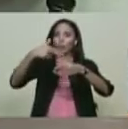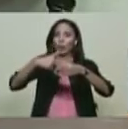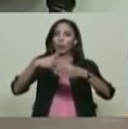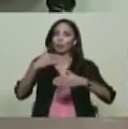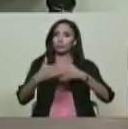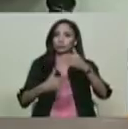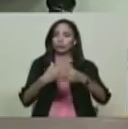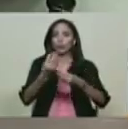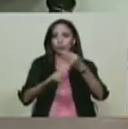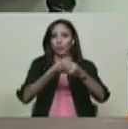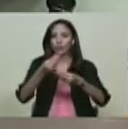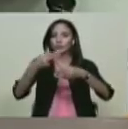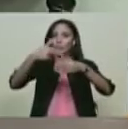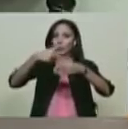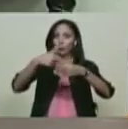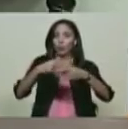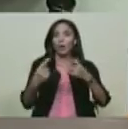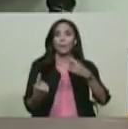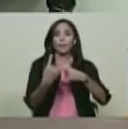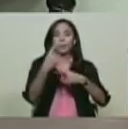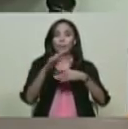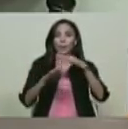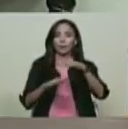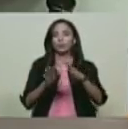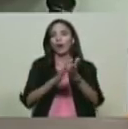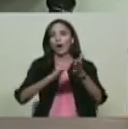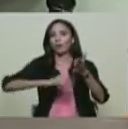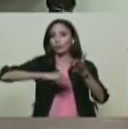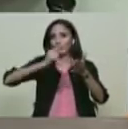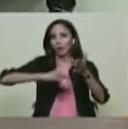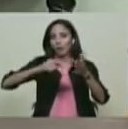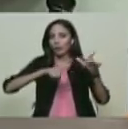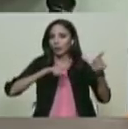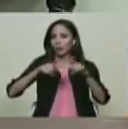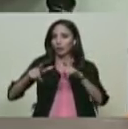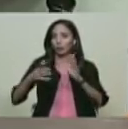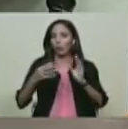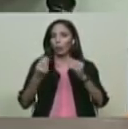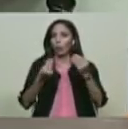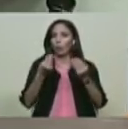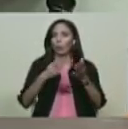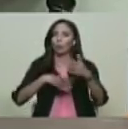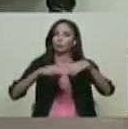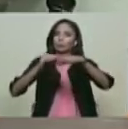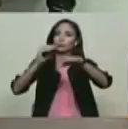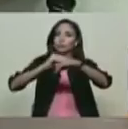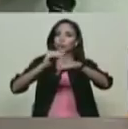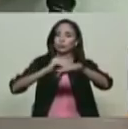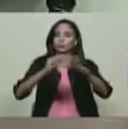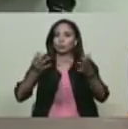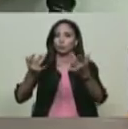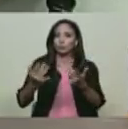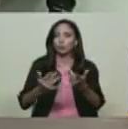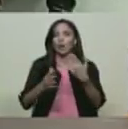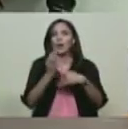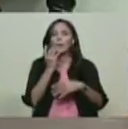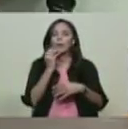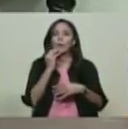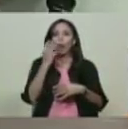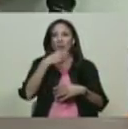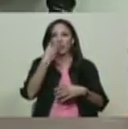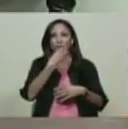di fue firmar la creación del llamado en inglés blockchain.